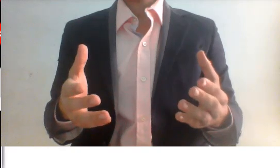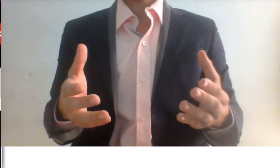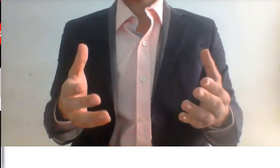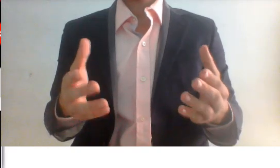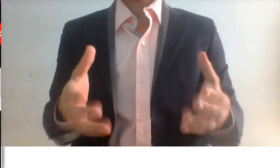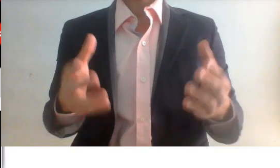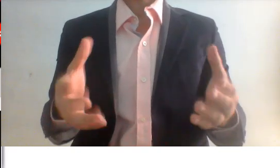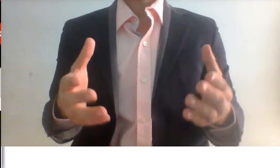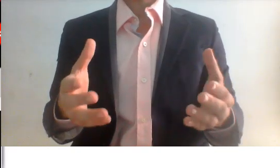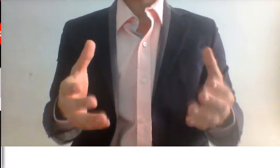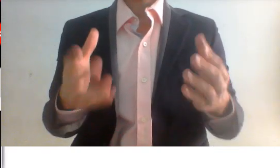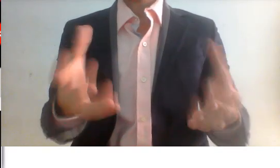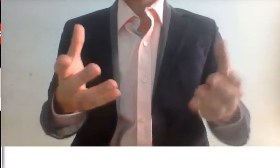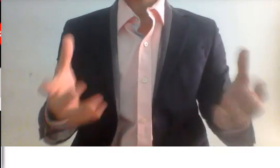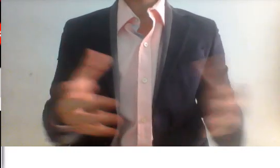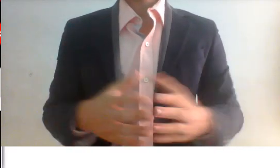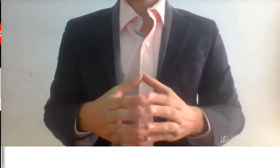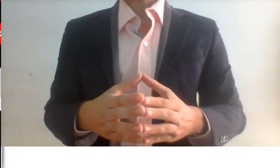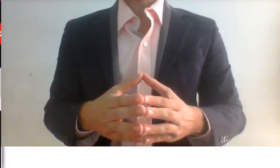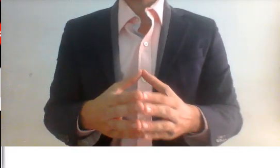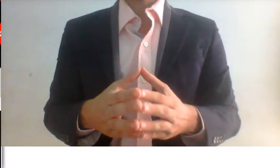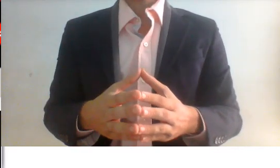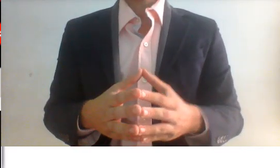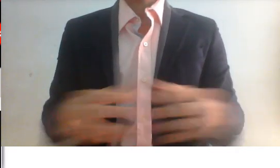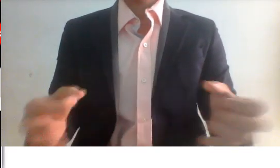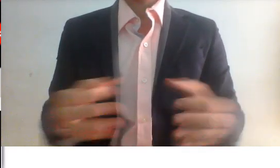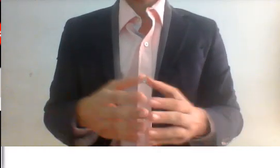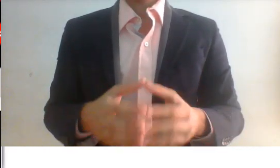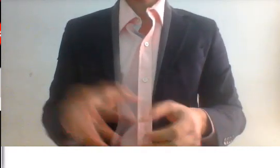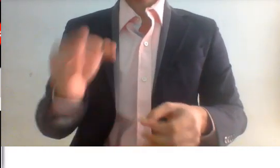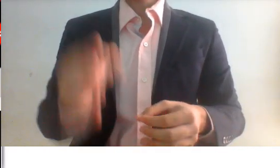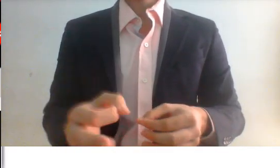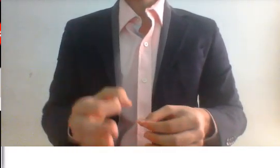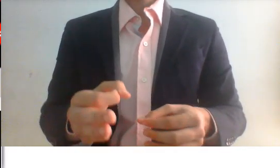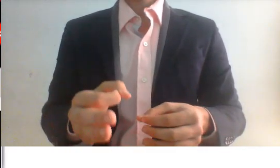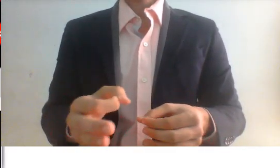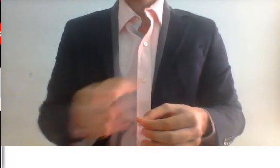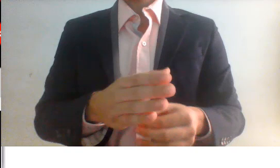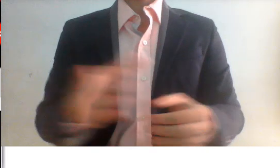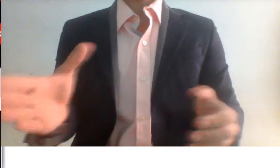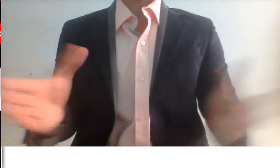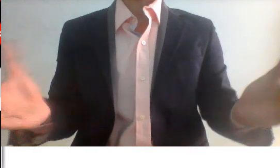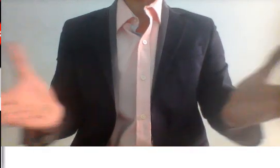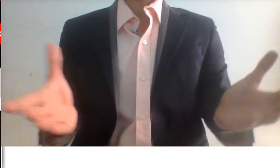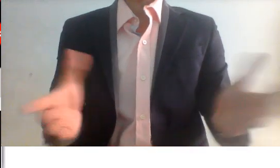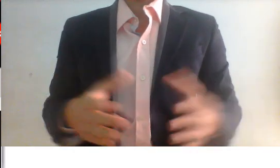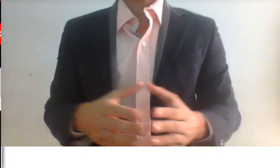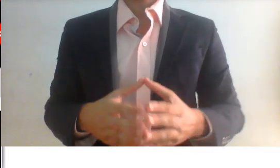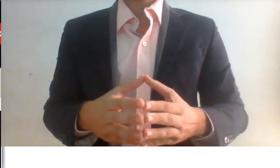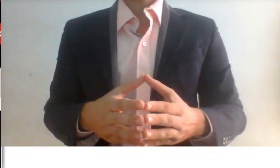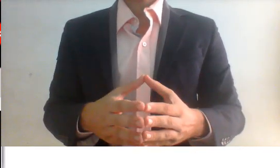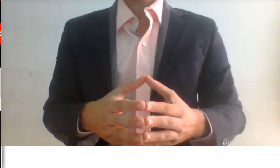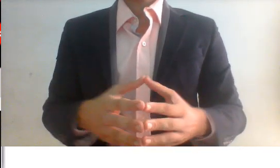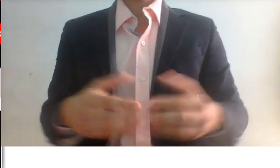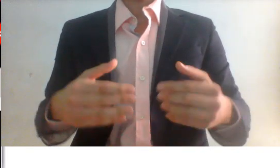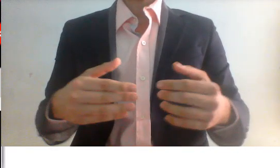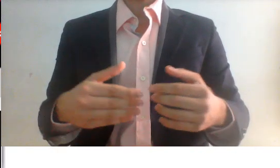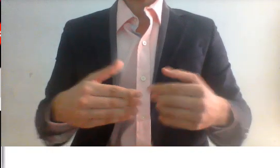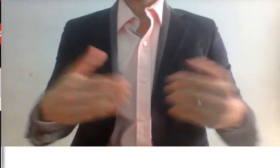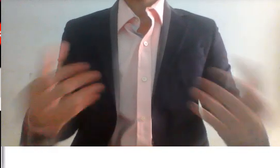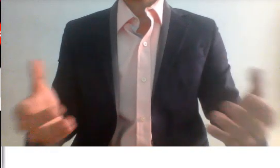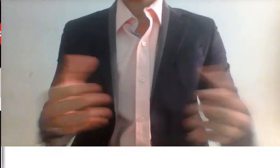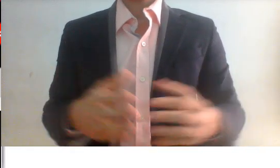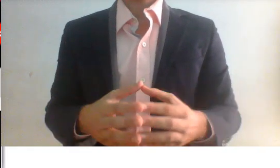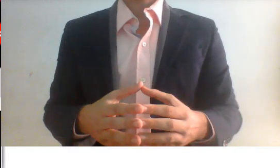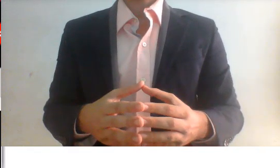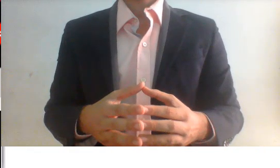cosas, que este dinero se destinó realmente a capacitación? No, el dinero se destinó para pagar campañas políticas o para, pues